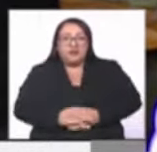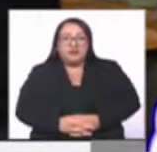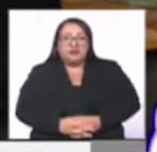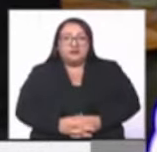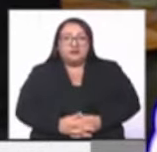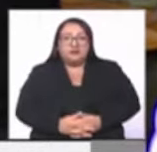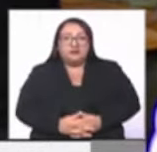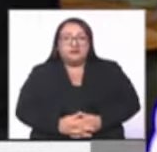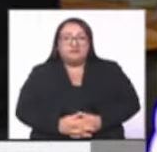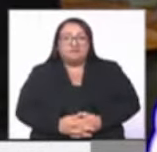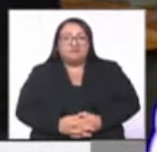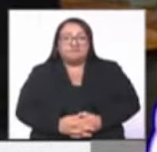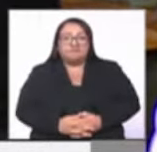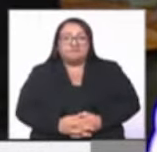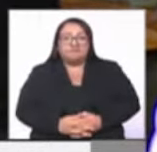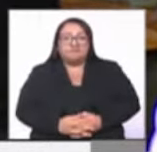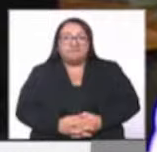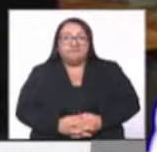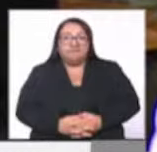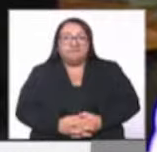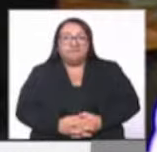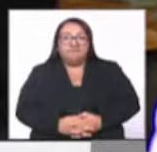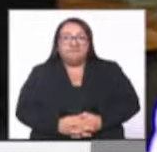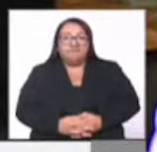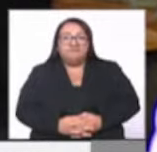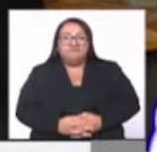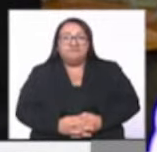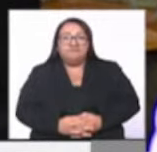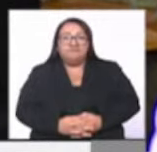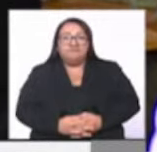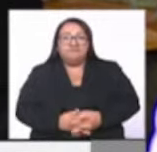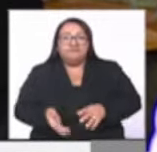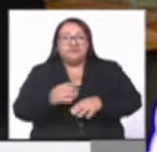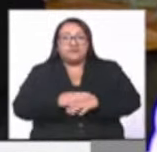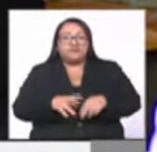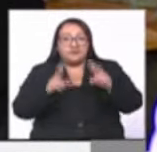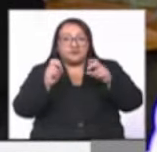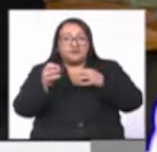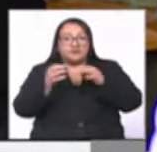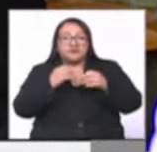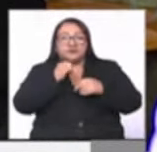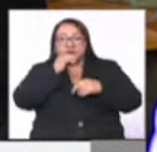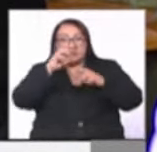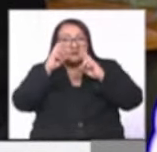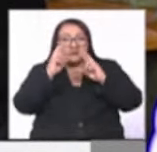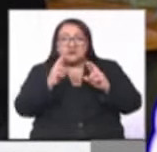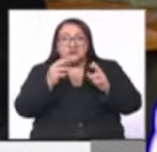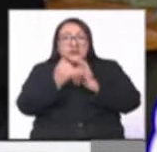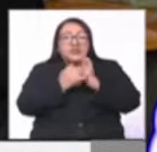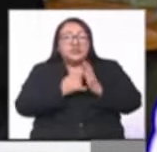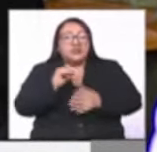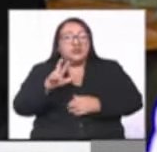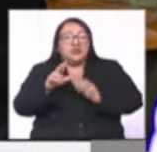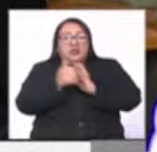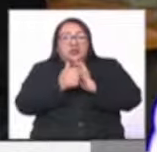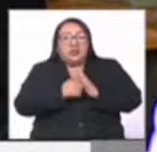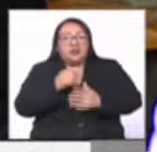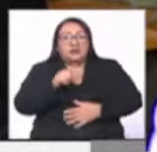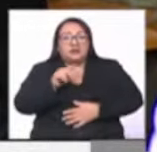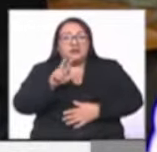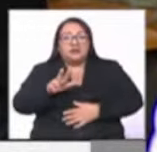acusación constitucional entre otras sobre el particular señalamos que se ha violado el inciso 3 del artículo